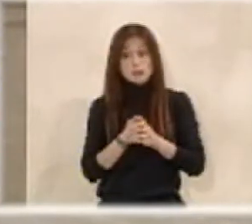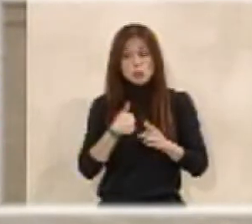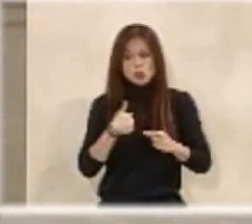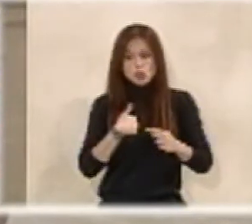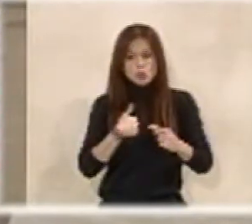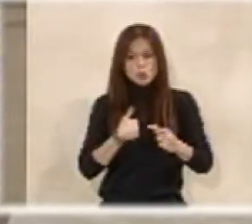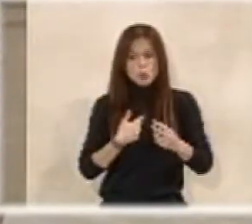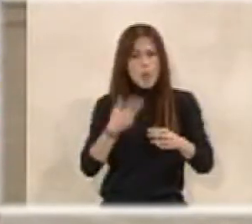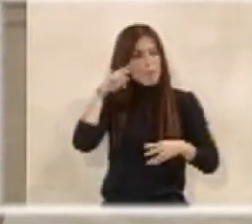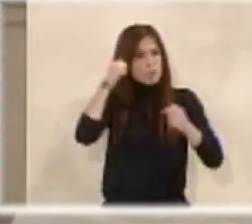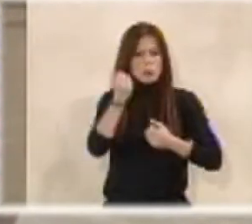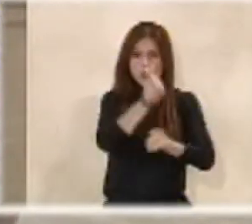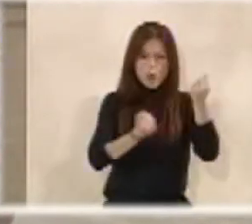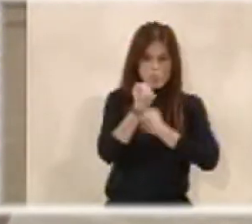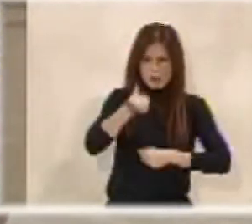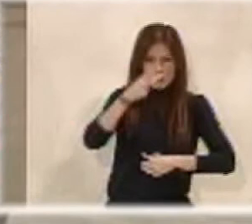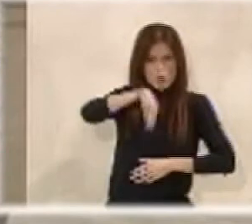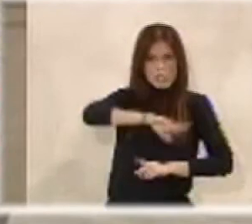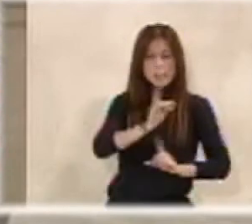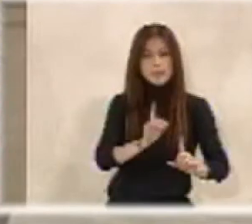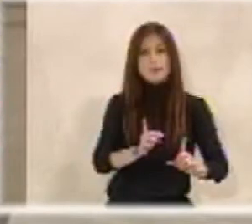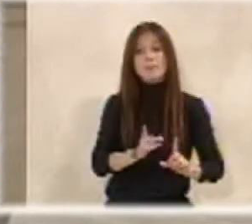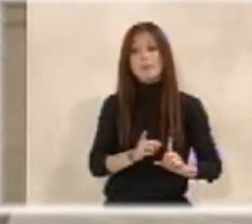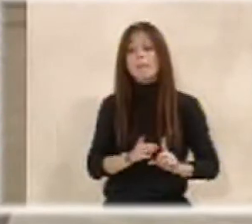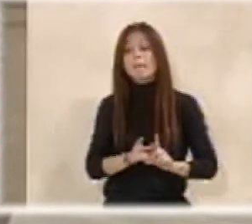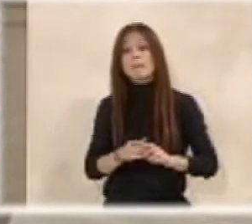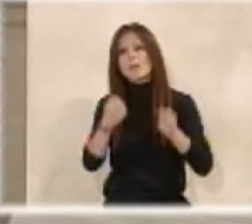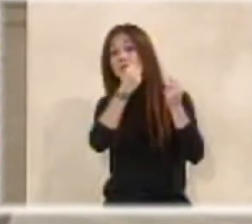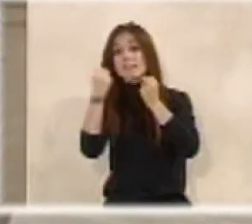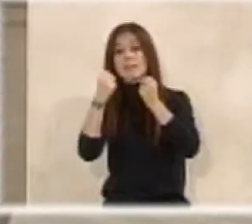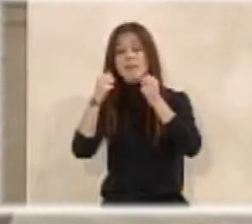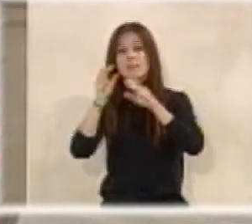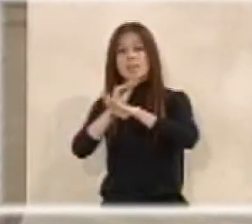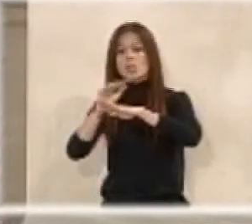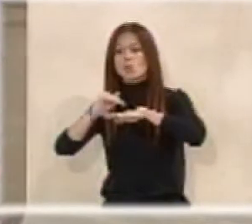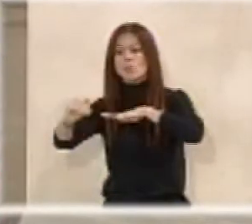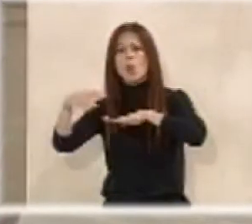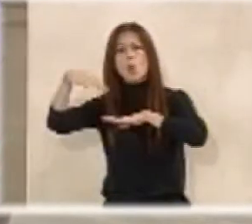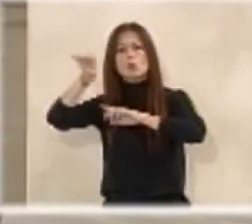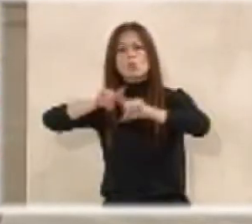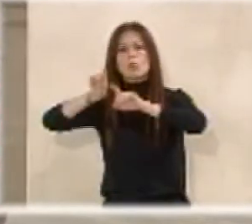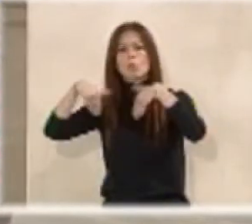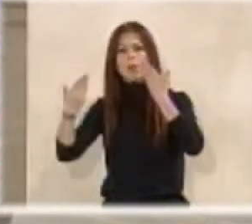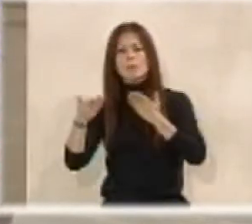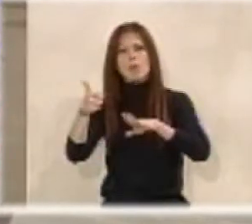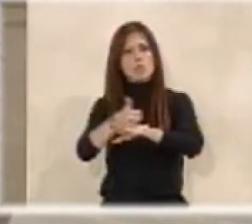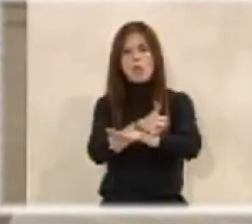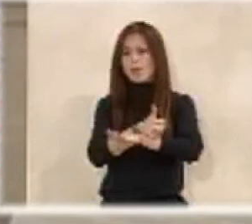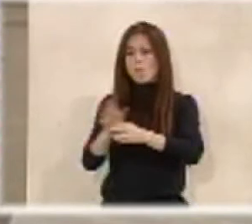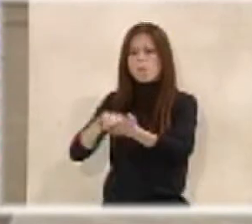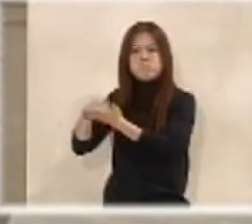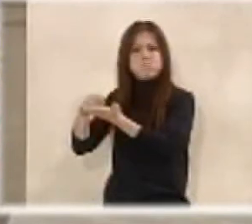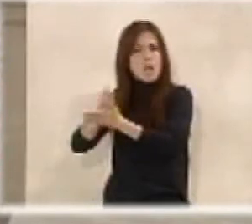Y yo no soy economista, pero sí he visto que la entidad de conservación, el único problema que tiene es que los ciudadanos no quieren